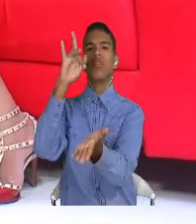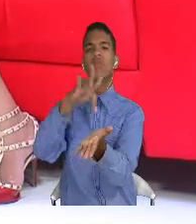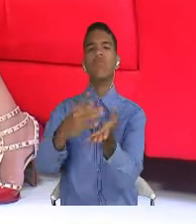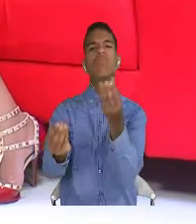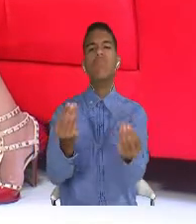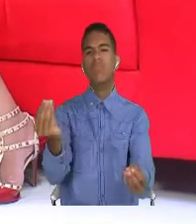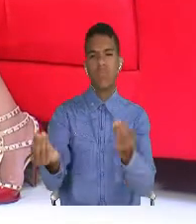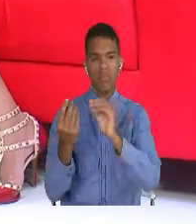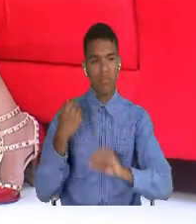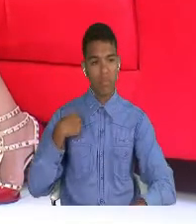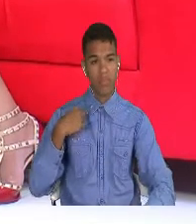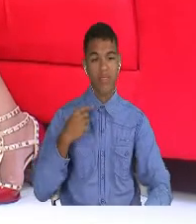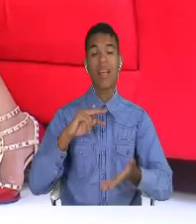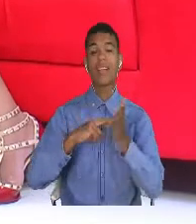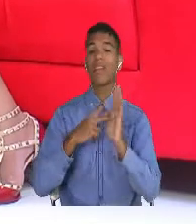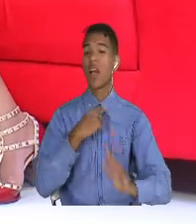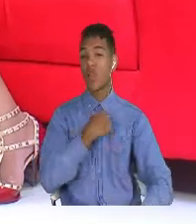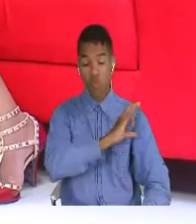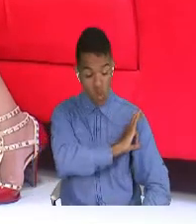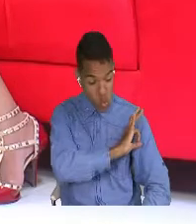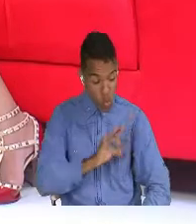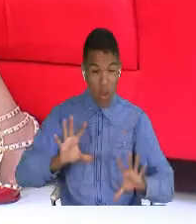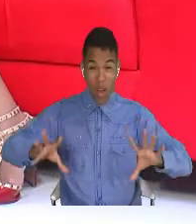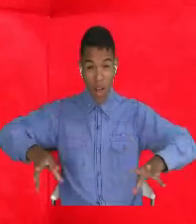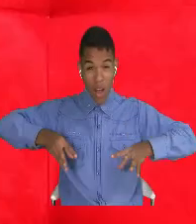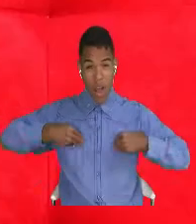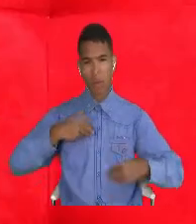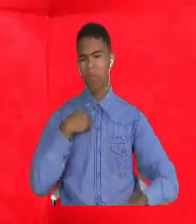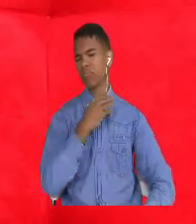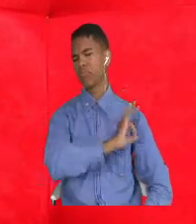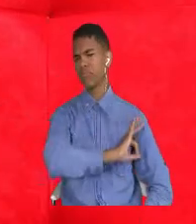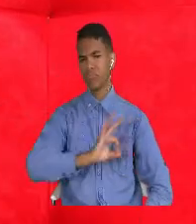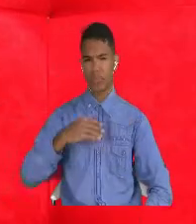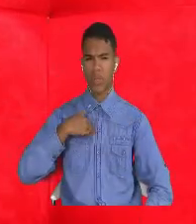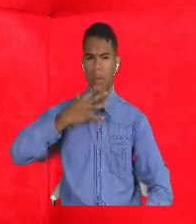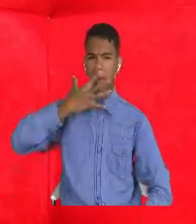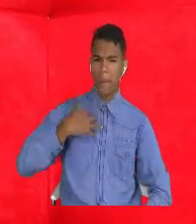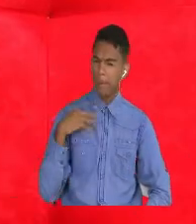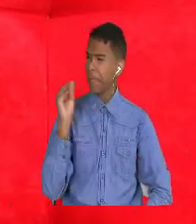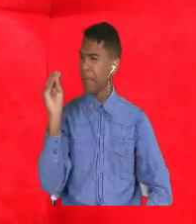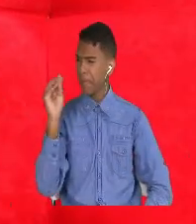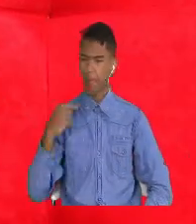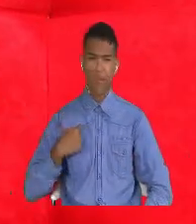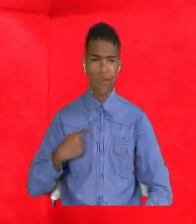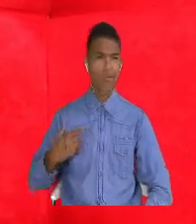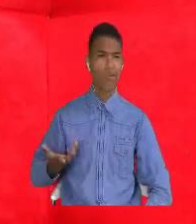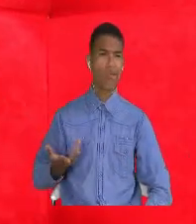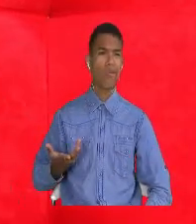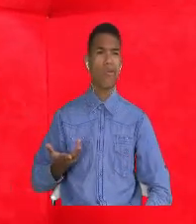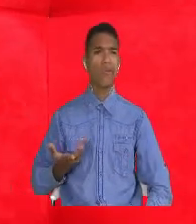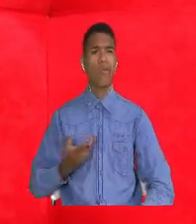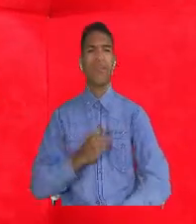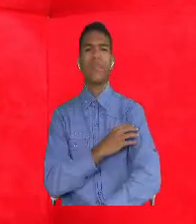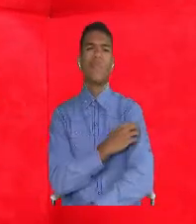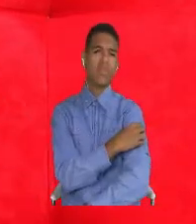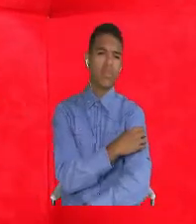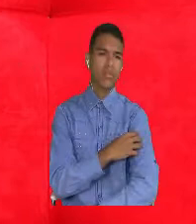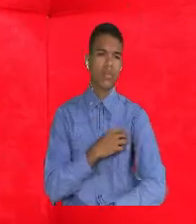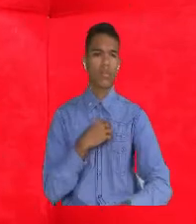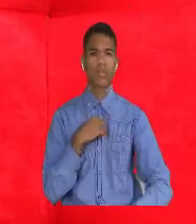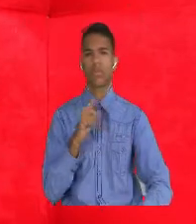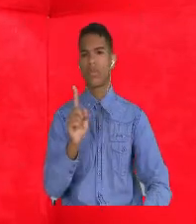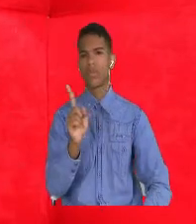nunca nos amañamos con lo que tenemos ni cómo somos, la verdad. Me dicen, Cintia, es que mira, yo tengo un gordito, resulta y pasa que eso no es gordito, es una